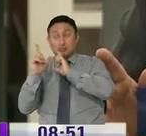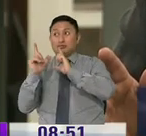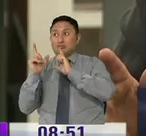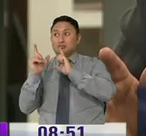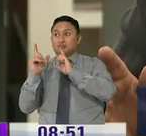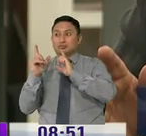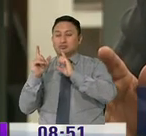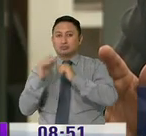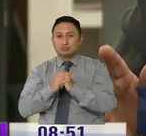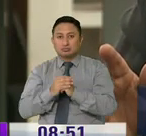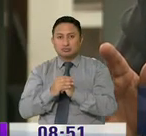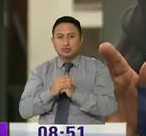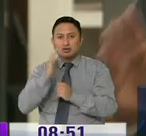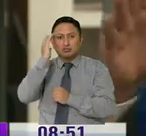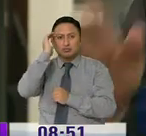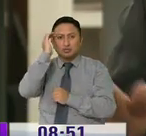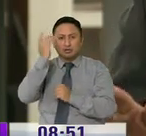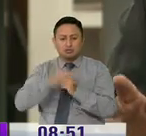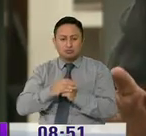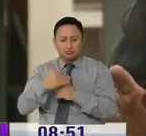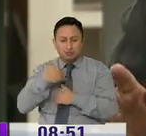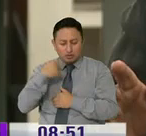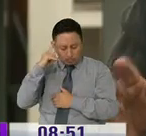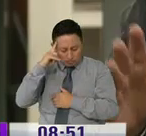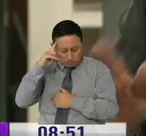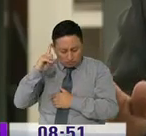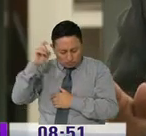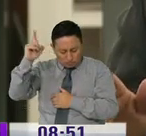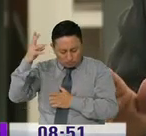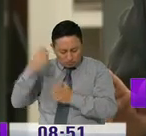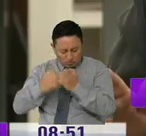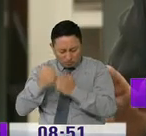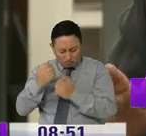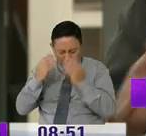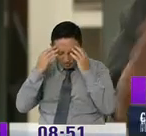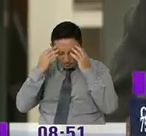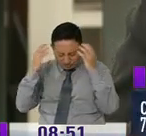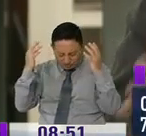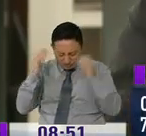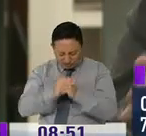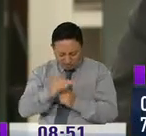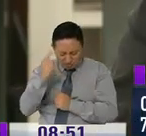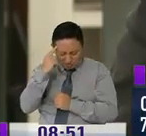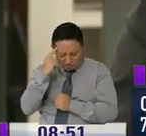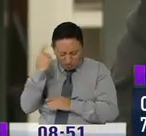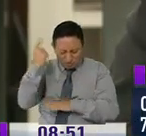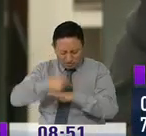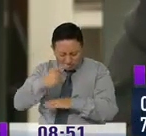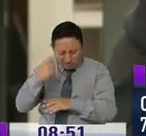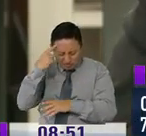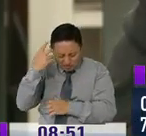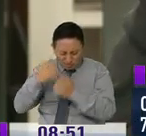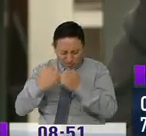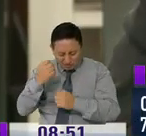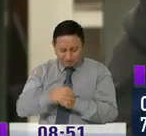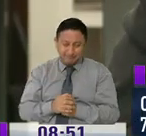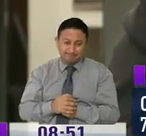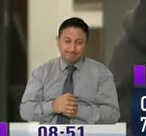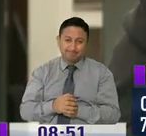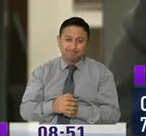2:30. Y sueño con los problemas. Y pienso todo el día en los problemas.